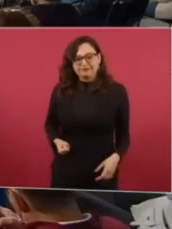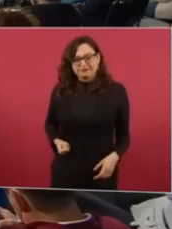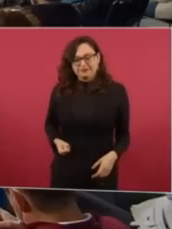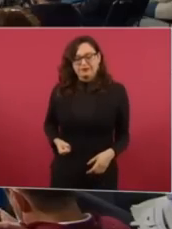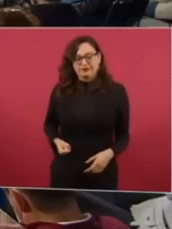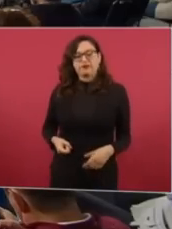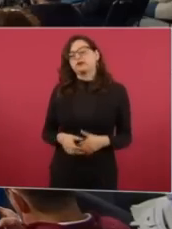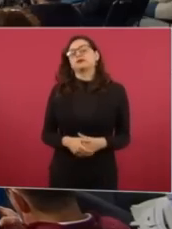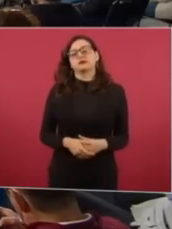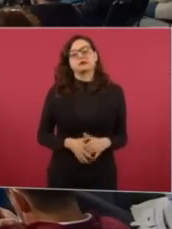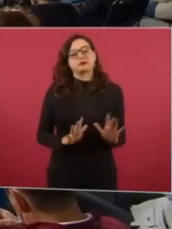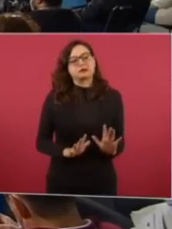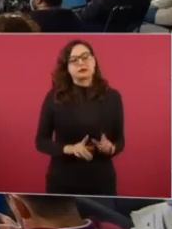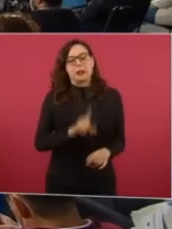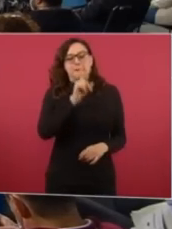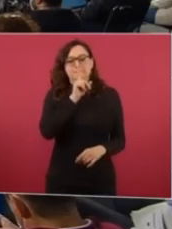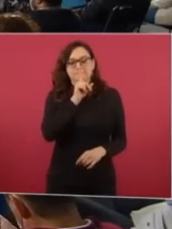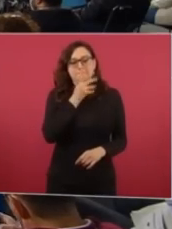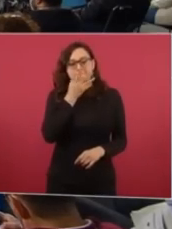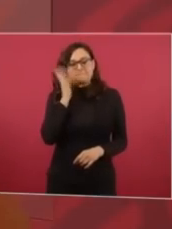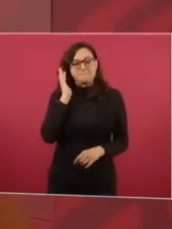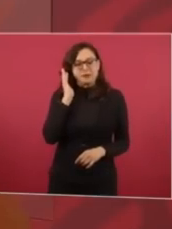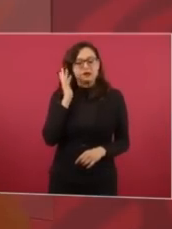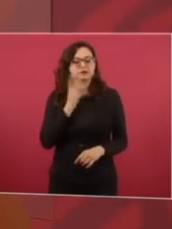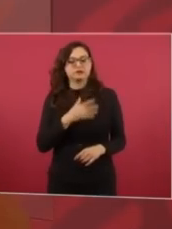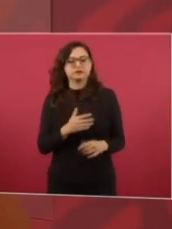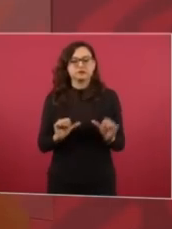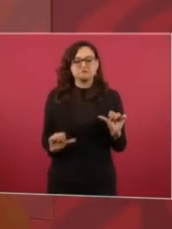y otros no otros sí